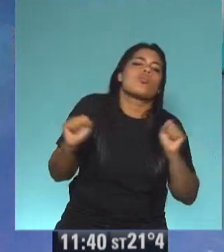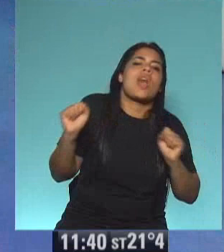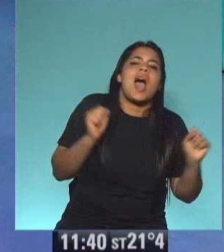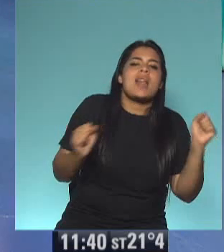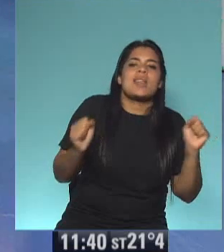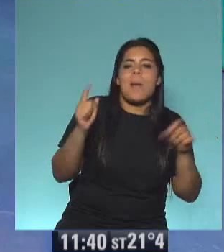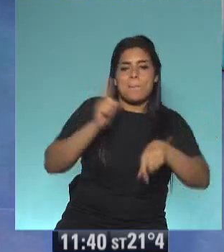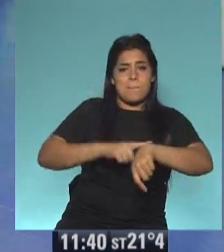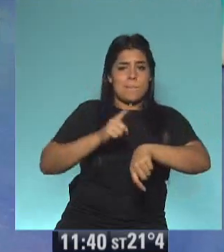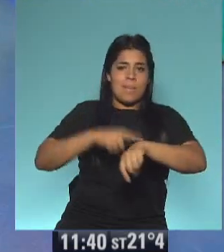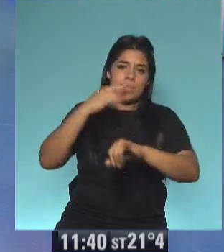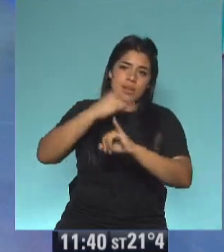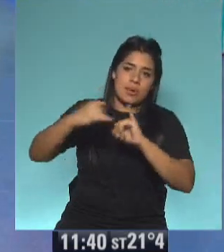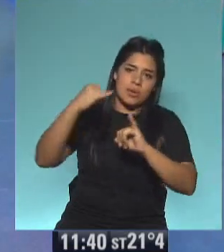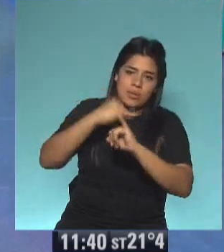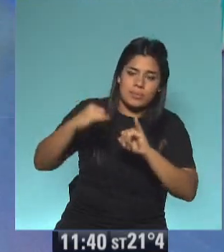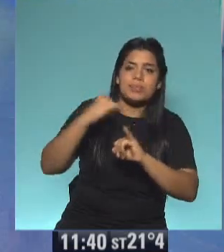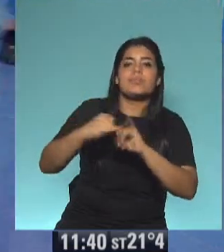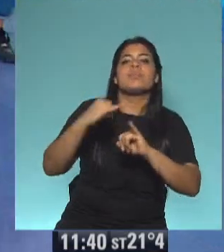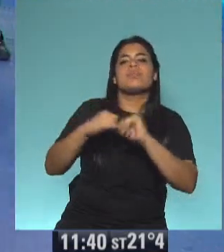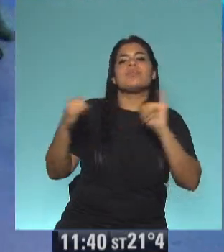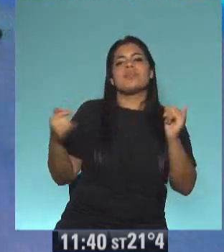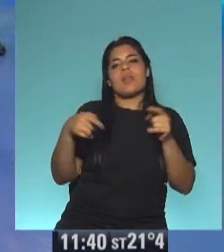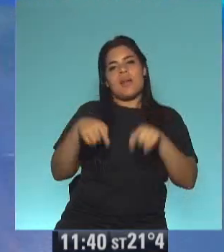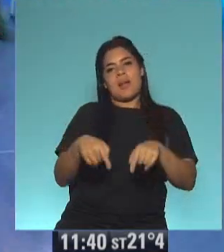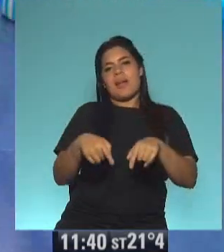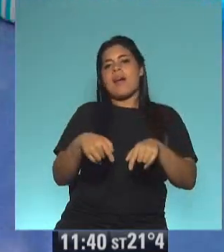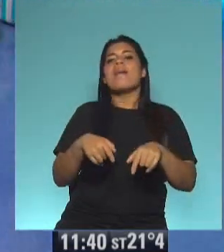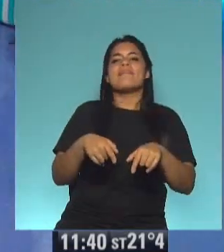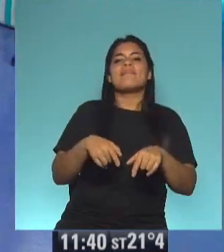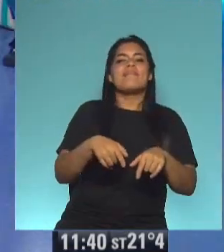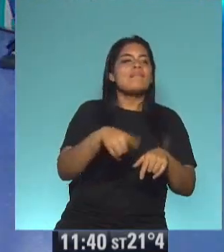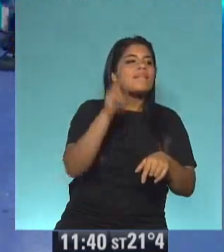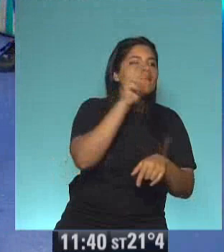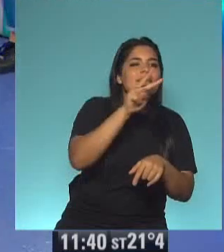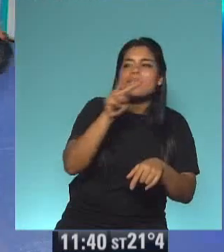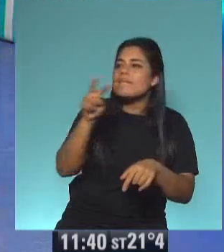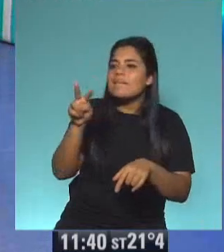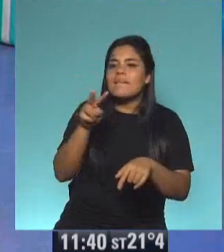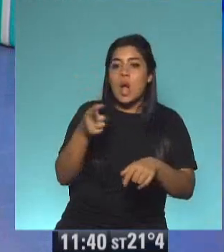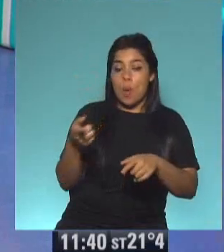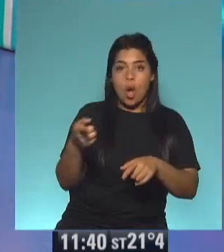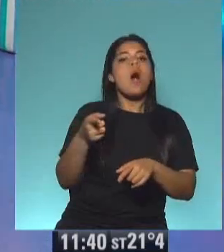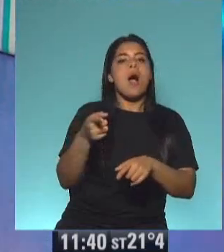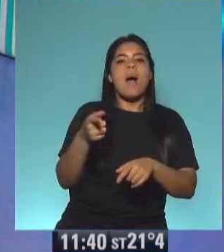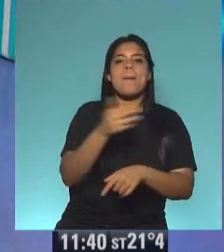el mediodía escuchar la melodía del aceite en la sartén?